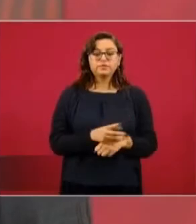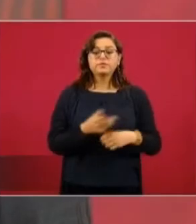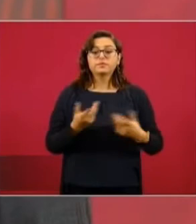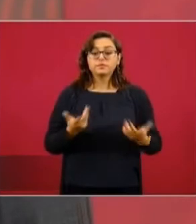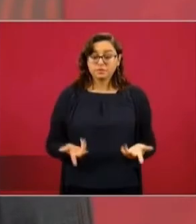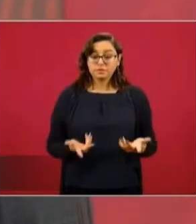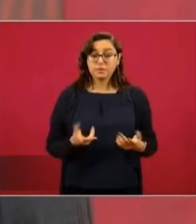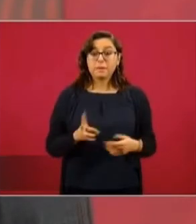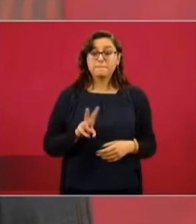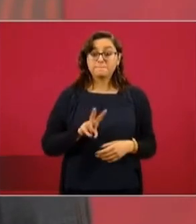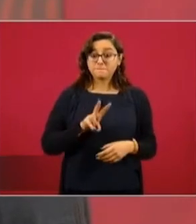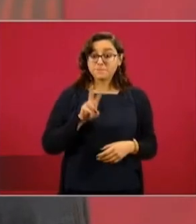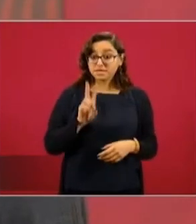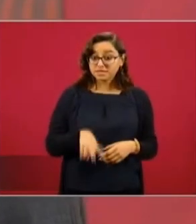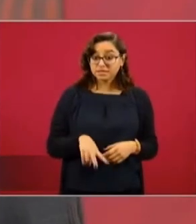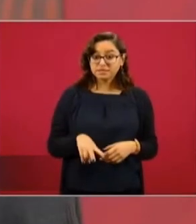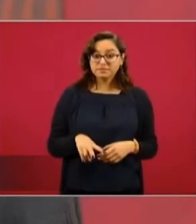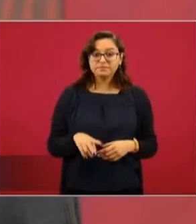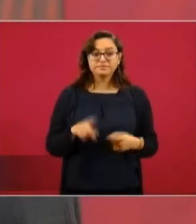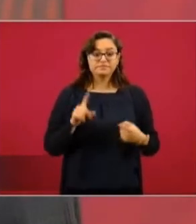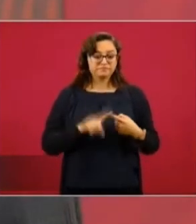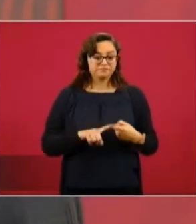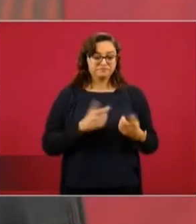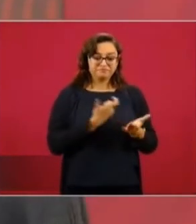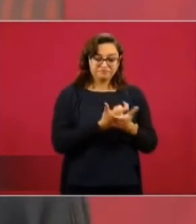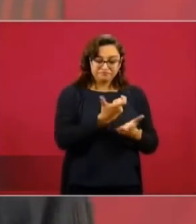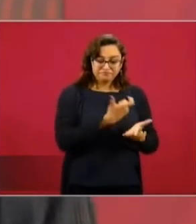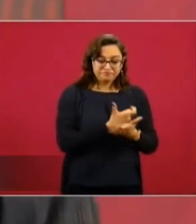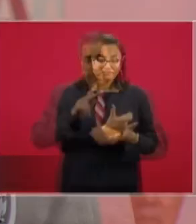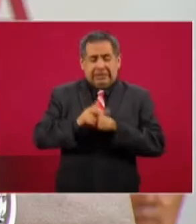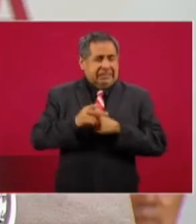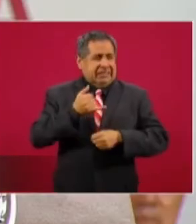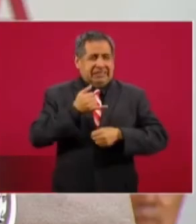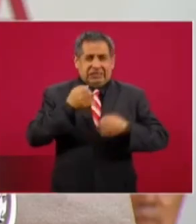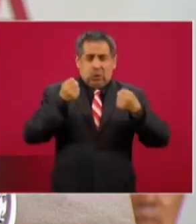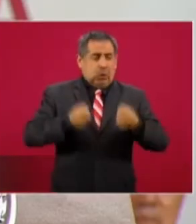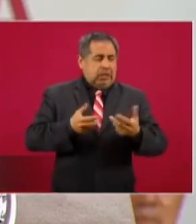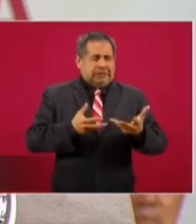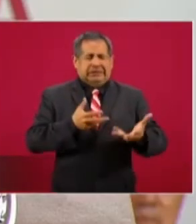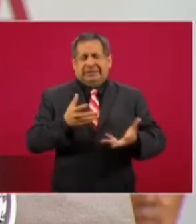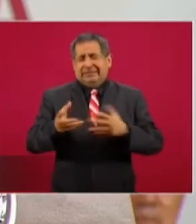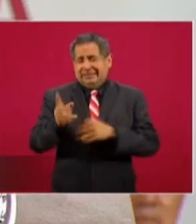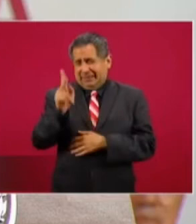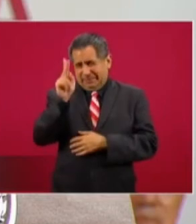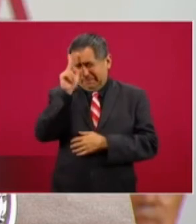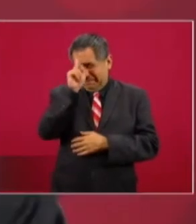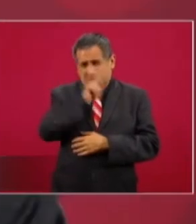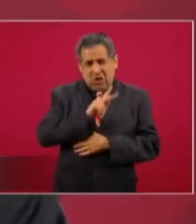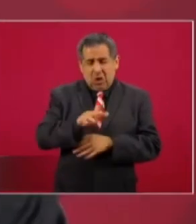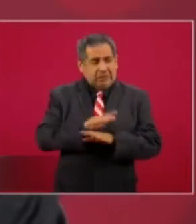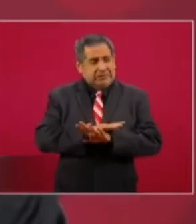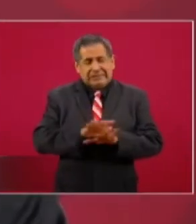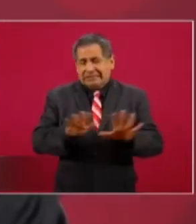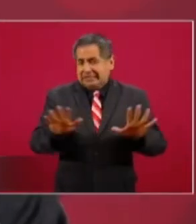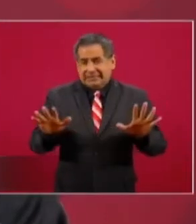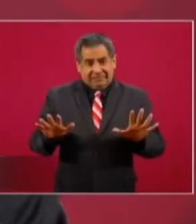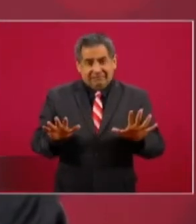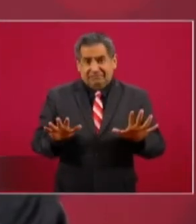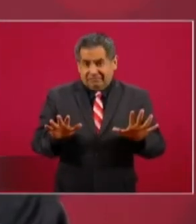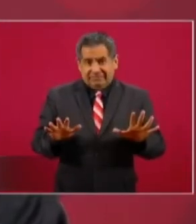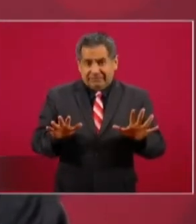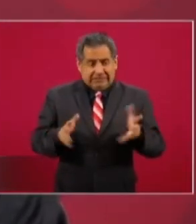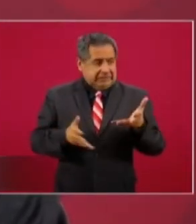presidente Andrés Manuel López Obrador. Durazo agradeció a López Obrador la oportunidad de encargarse de la seguridad pública, pero admitió